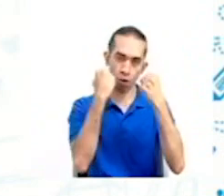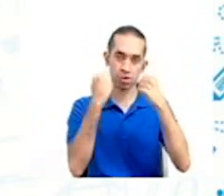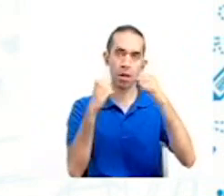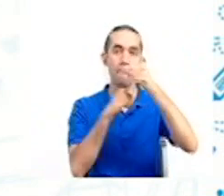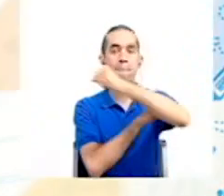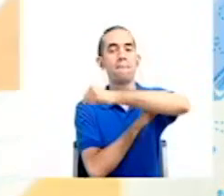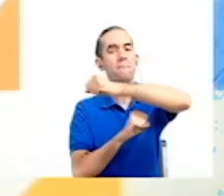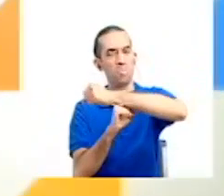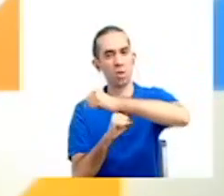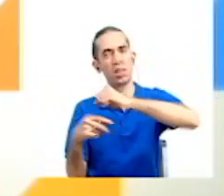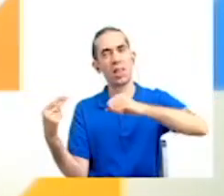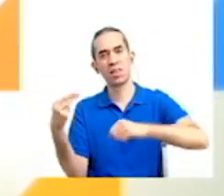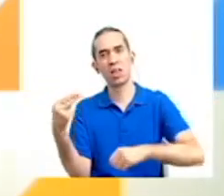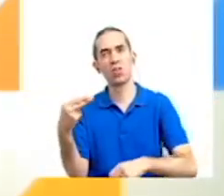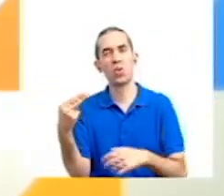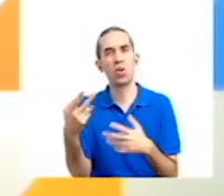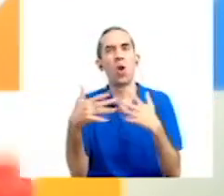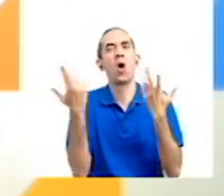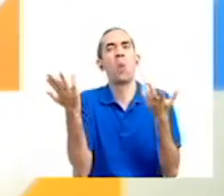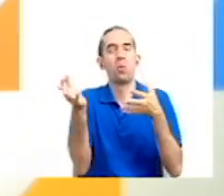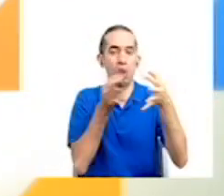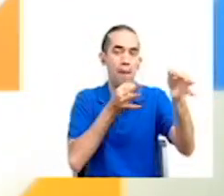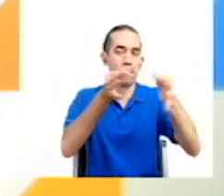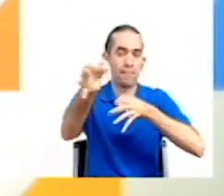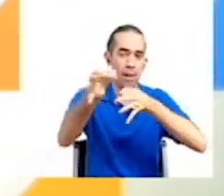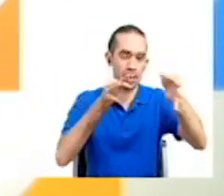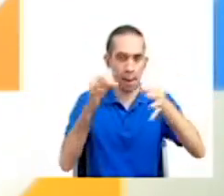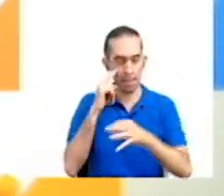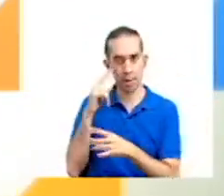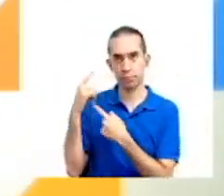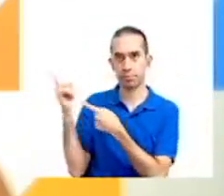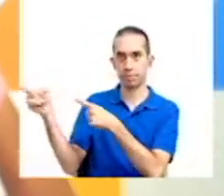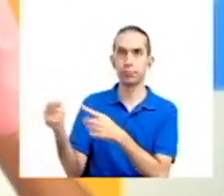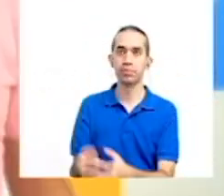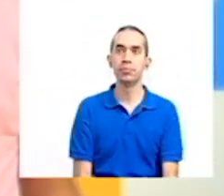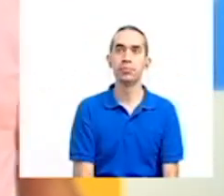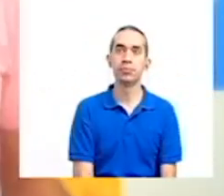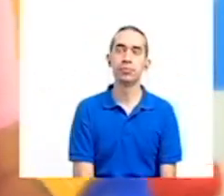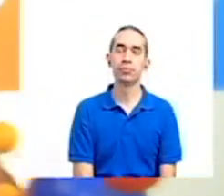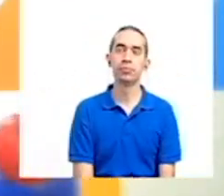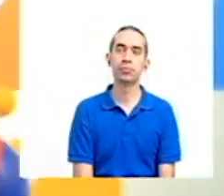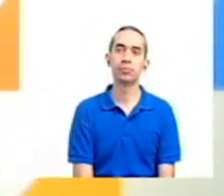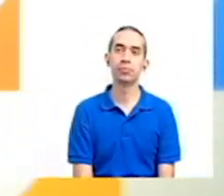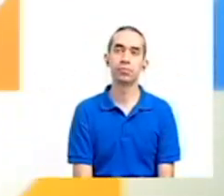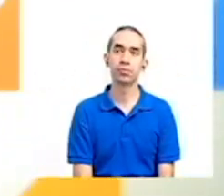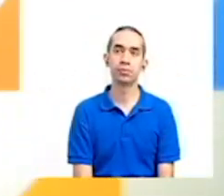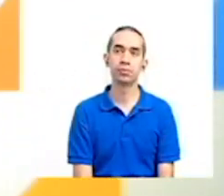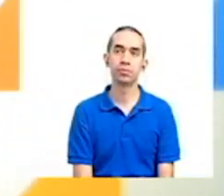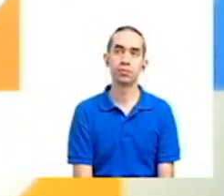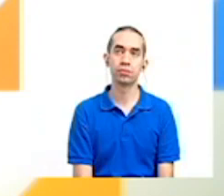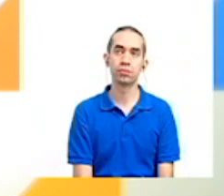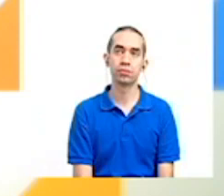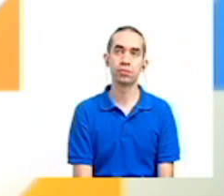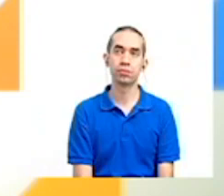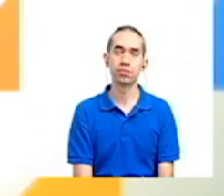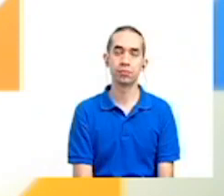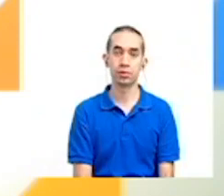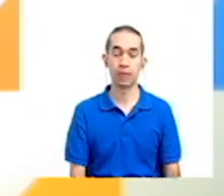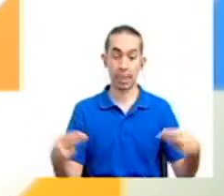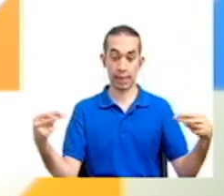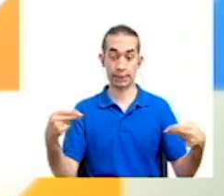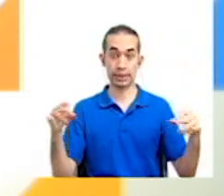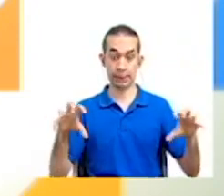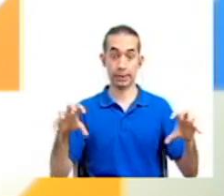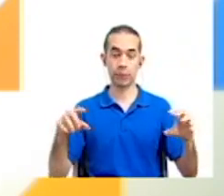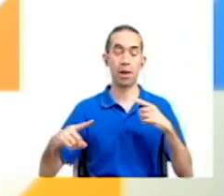hidrógeno. Vamos a explicarlo con estas de que tenemos acá, que sería lo siguiente. Yo dije que los hidrógenos son la